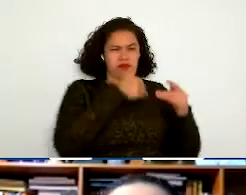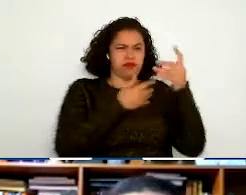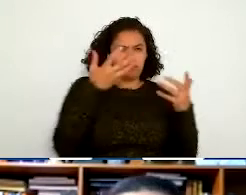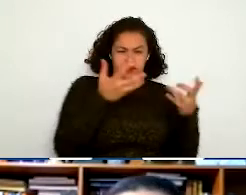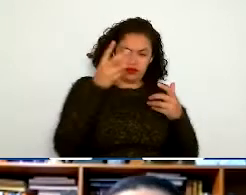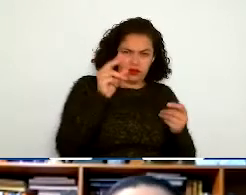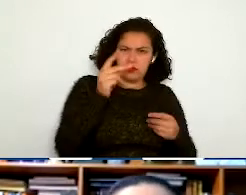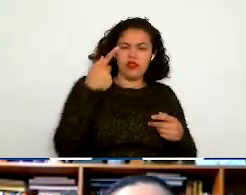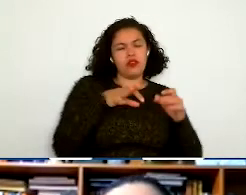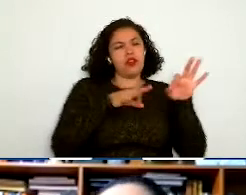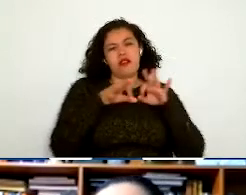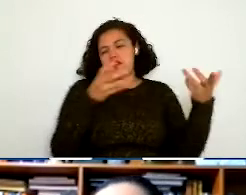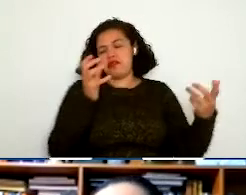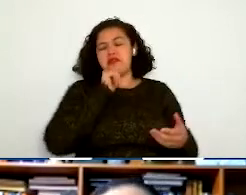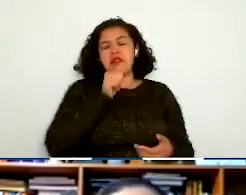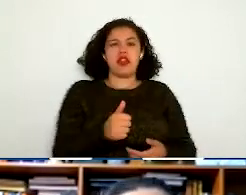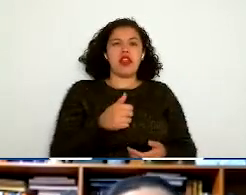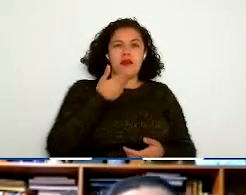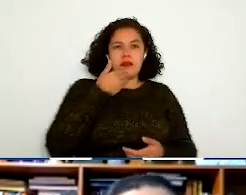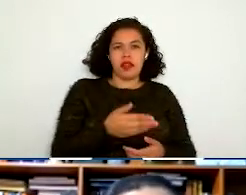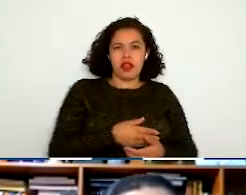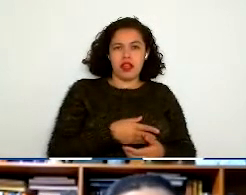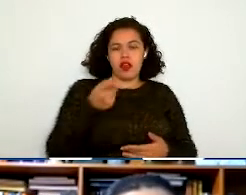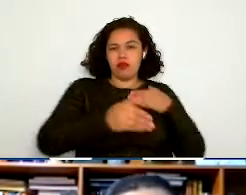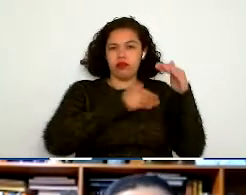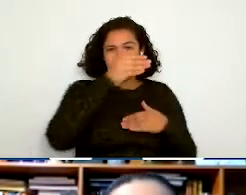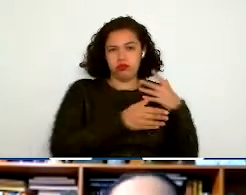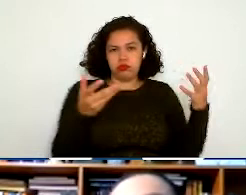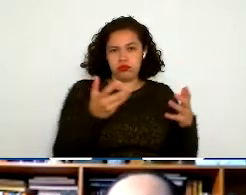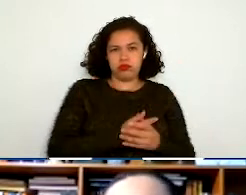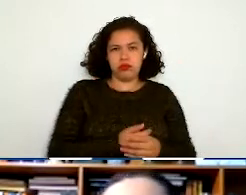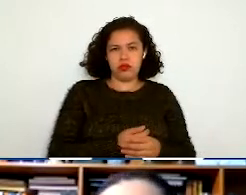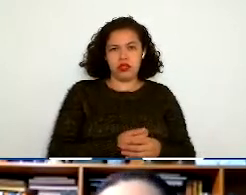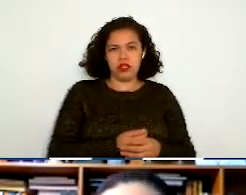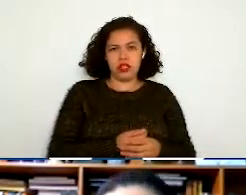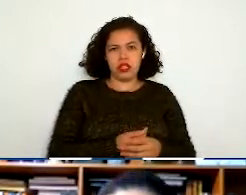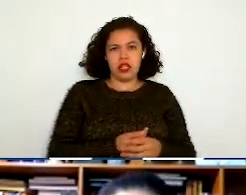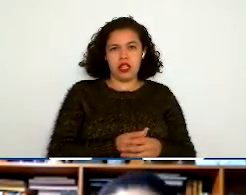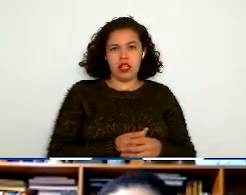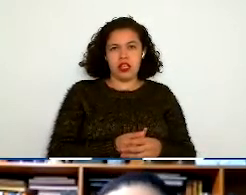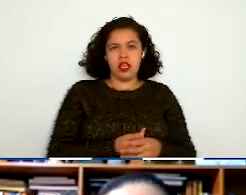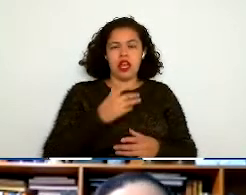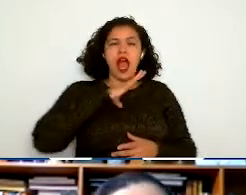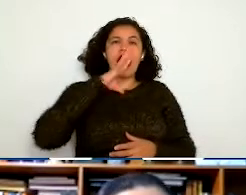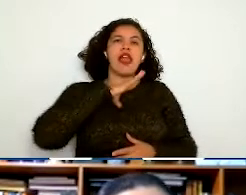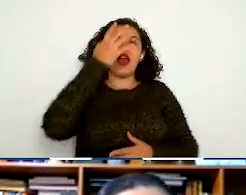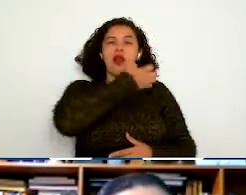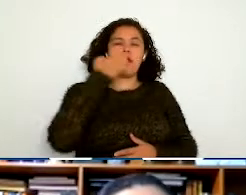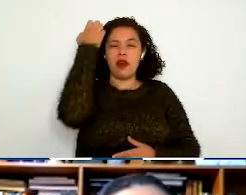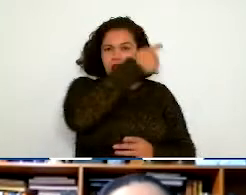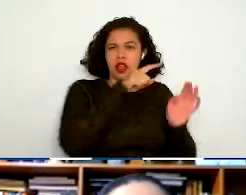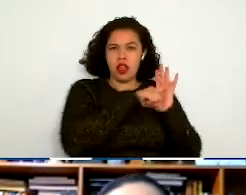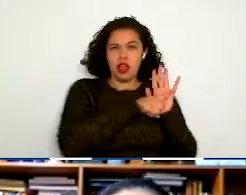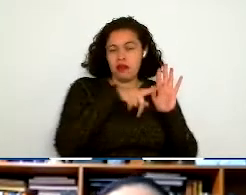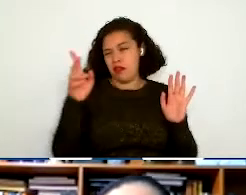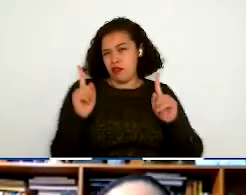realizando bien su trabajo o que no está siguiendo el procedimiento, ¿no? Y hay una evaluación a veces negativa o no tan positiva,